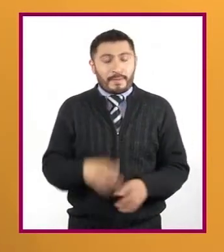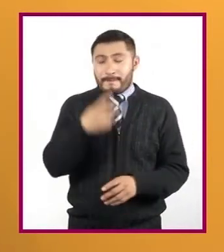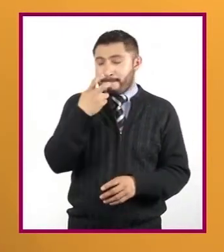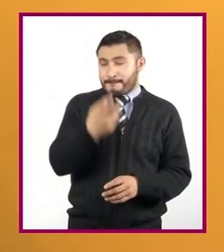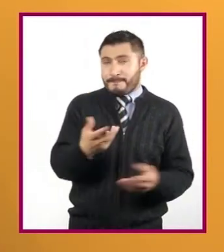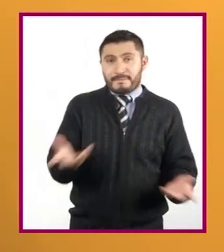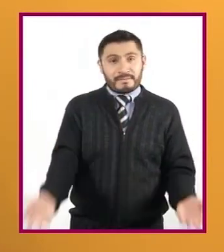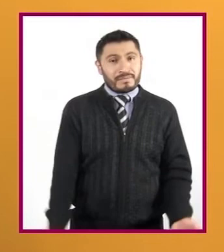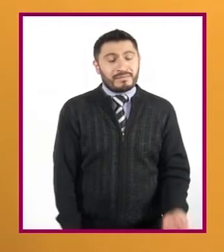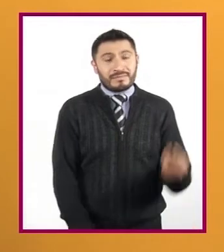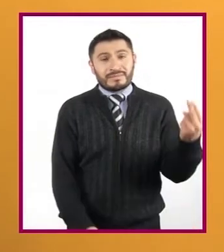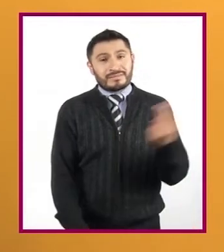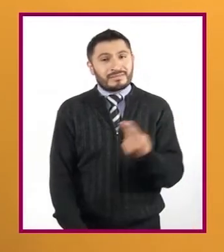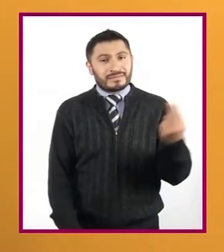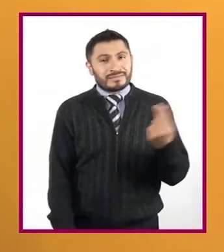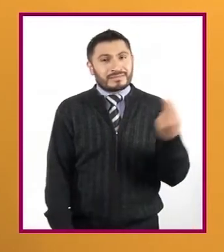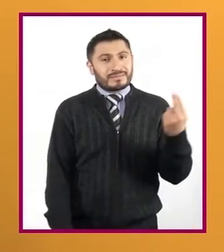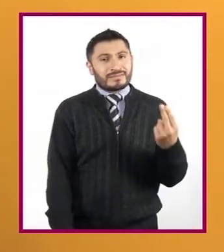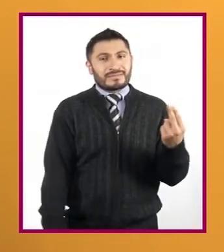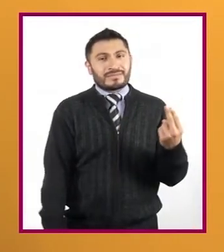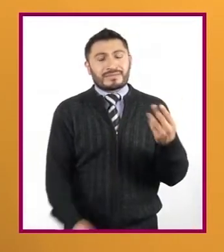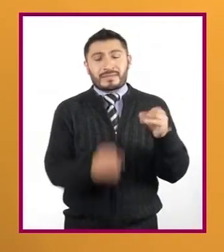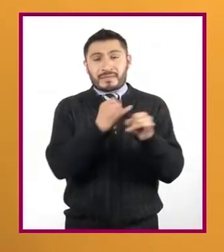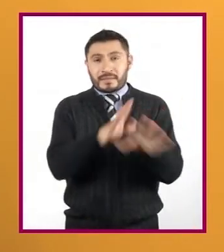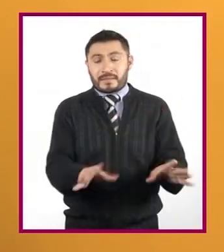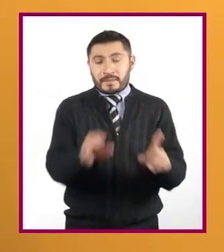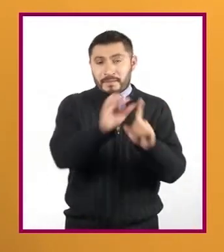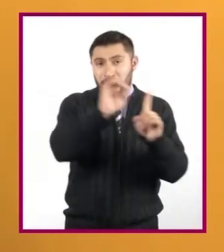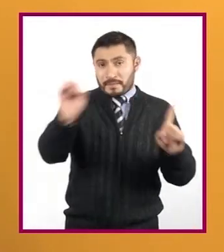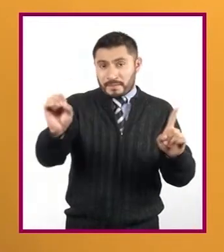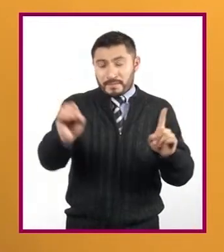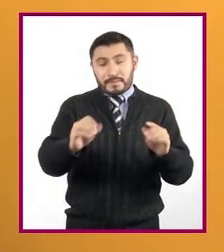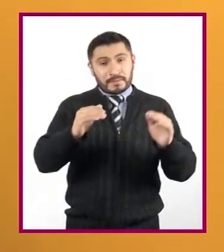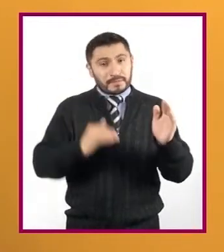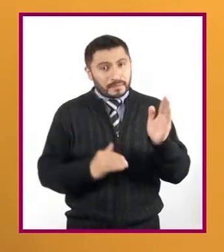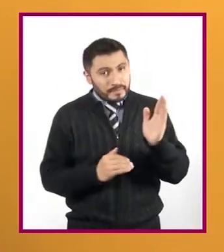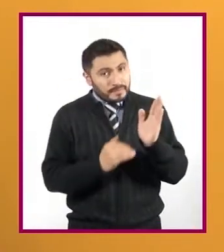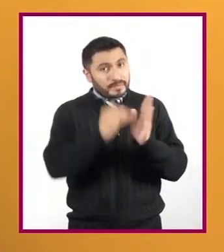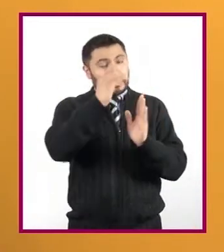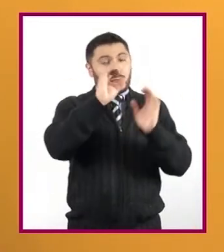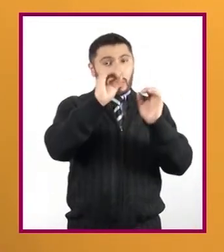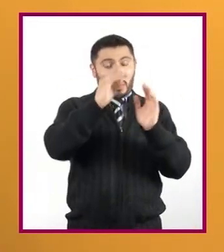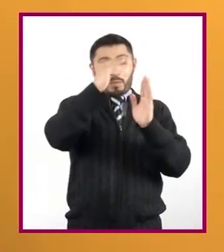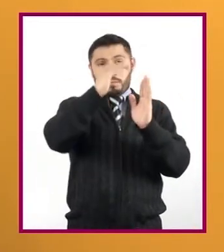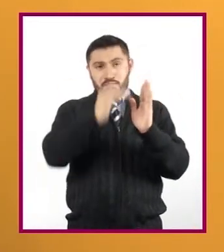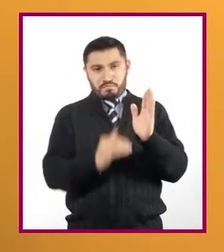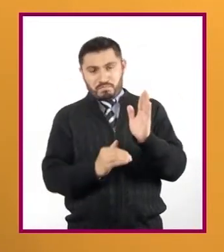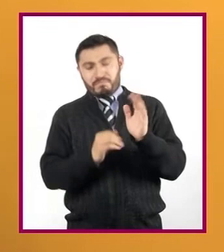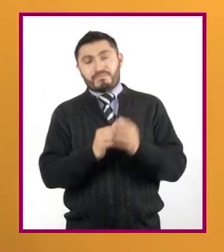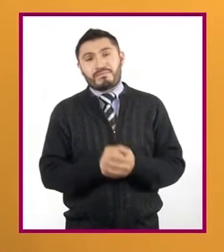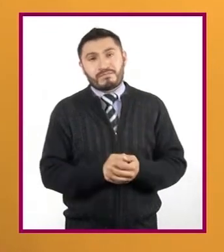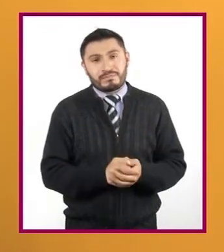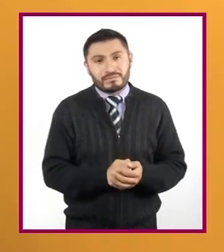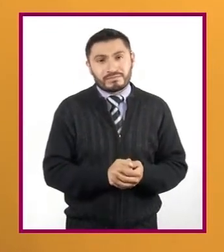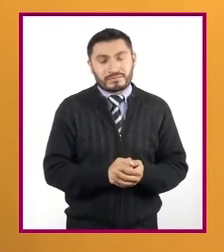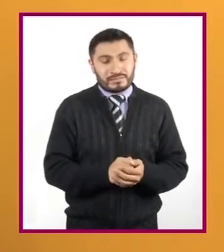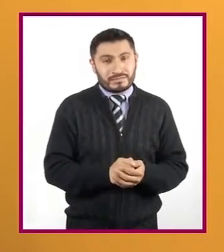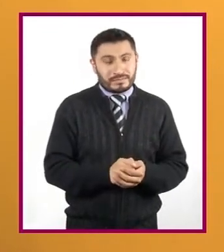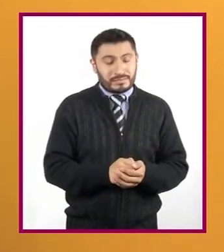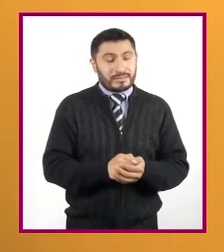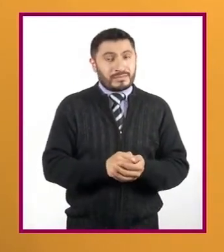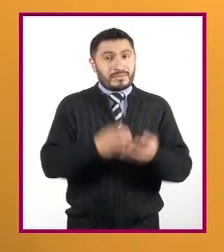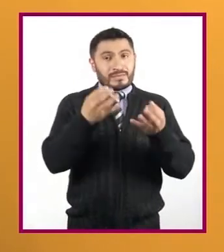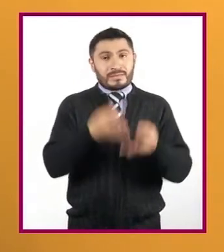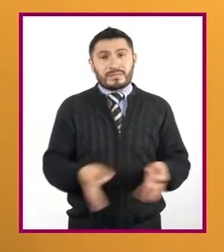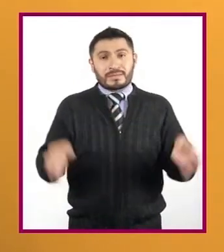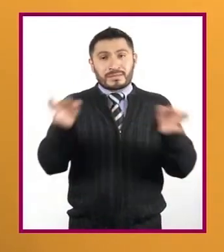ello, necesitamos los datos ordenados de forma ascendente o descendente para considerar el